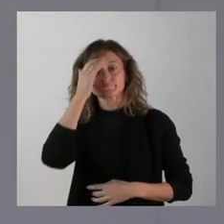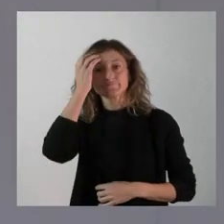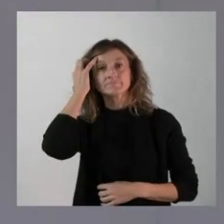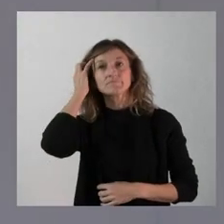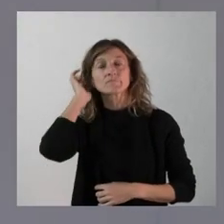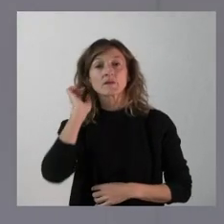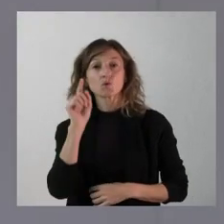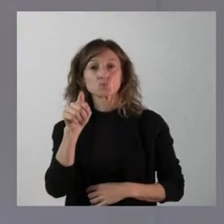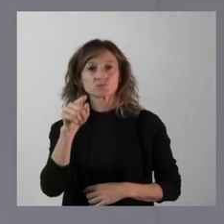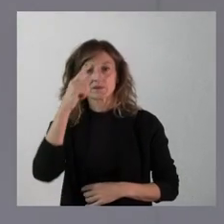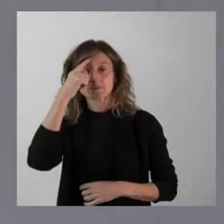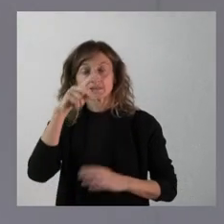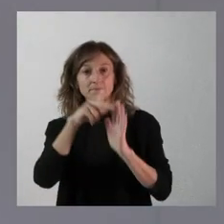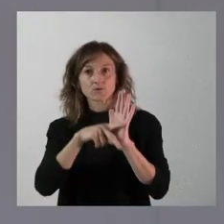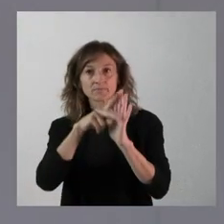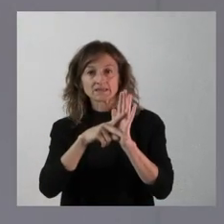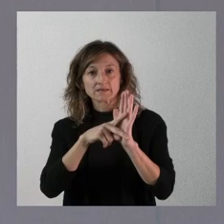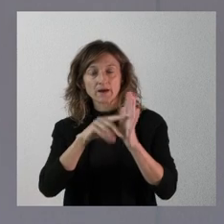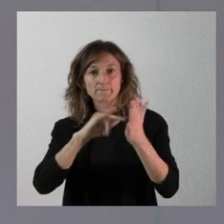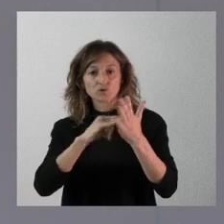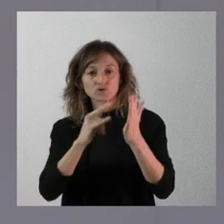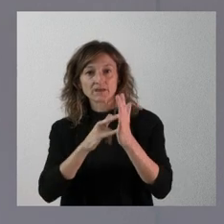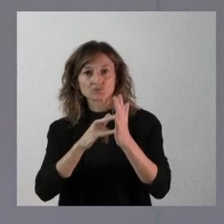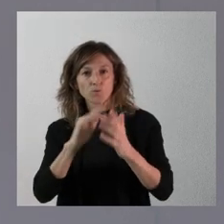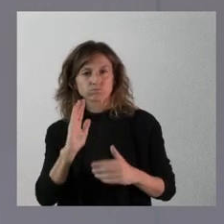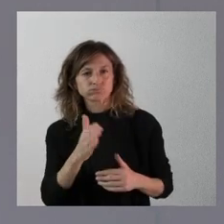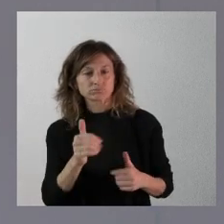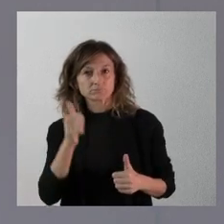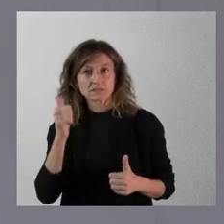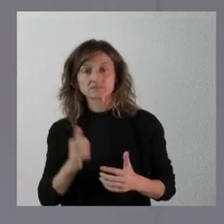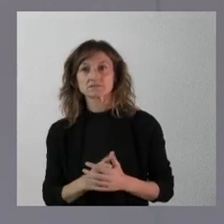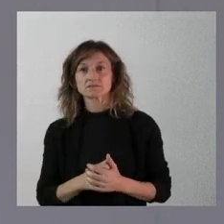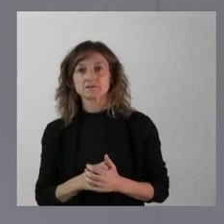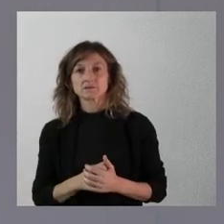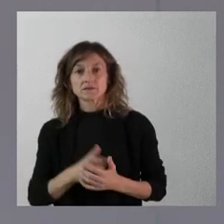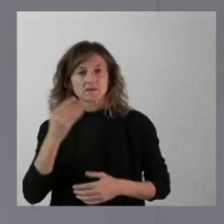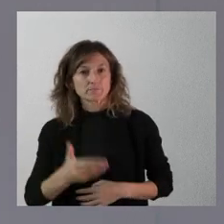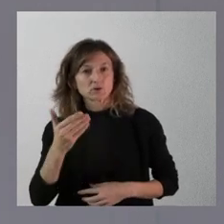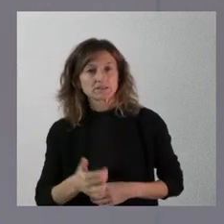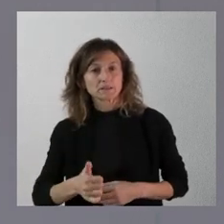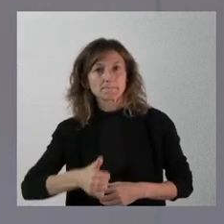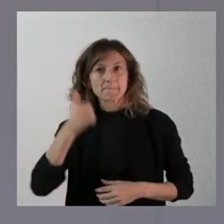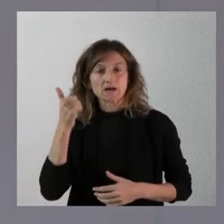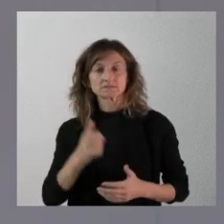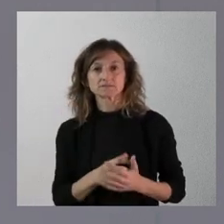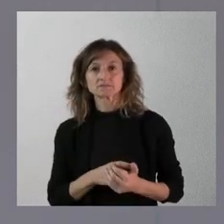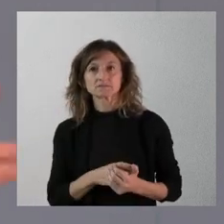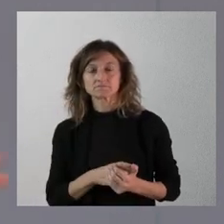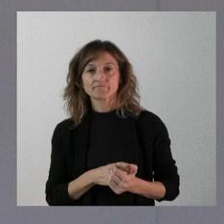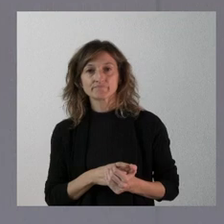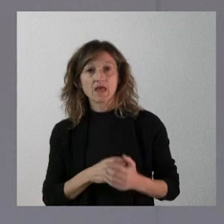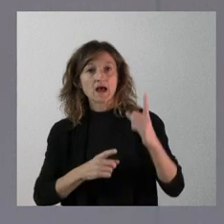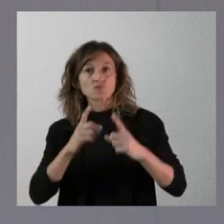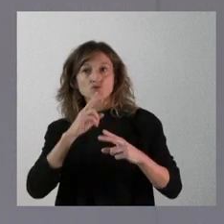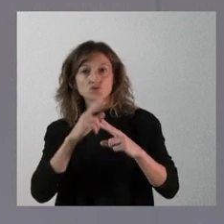programativa porque alguna vez lo hemos comentado que aquellos proyectos de más impacto los demás tamaño lo que algunos comúnmente